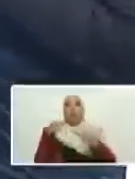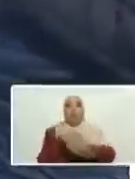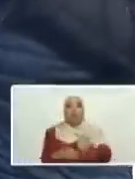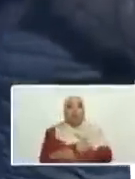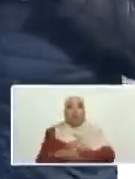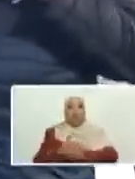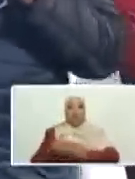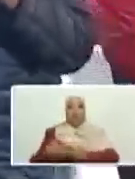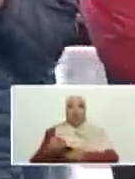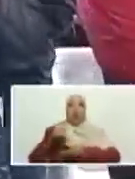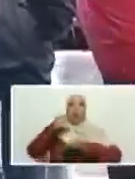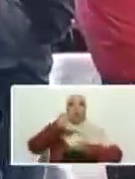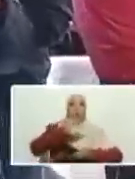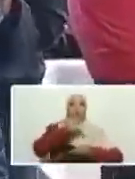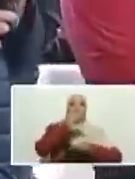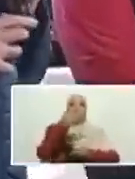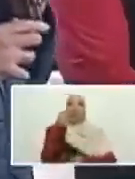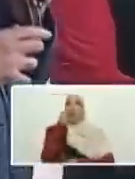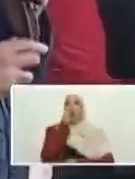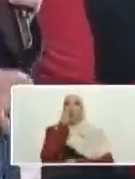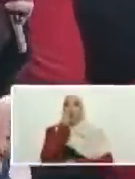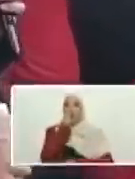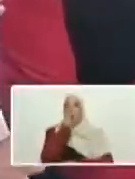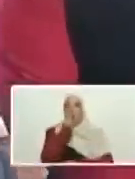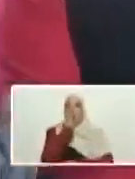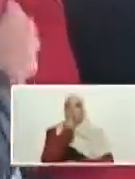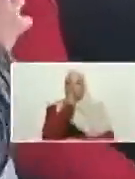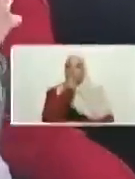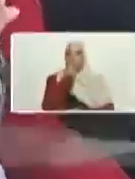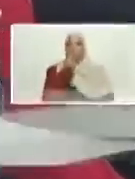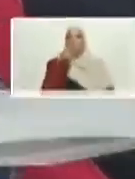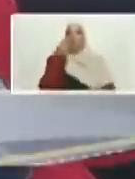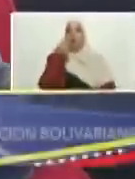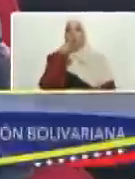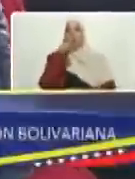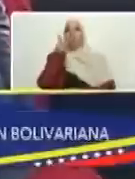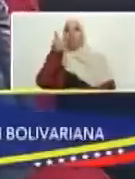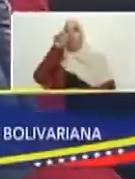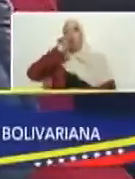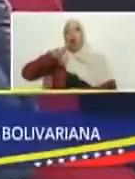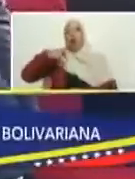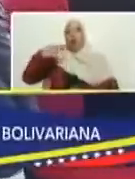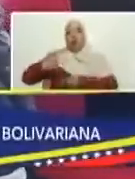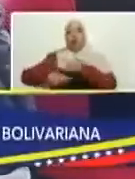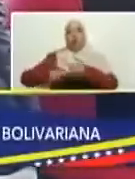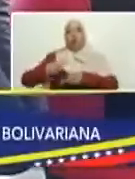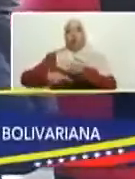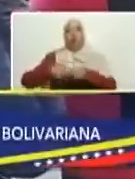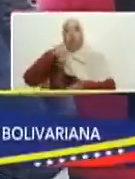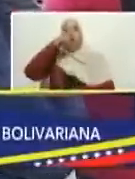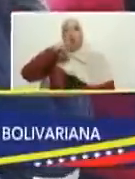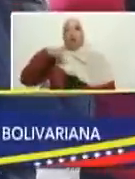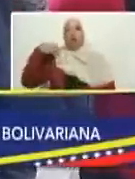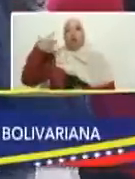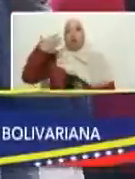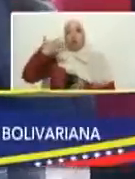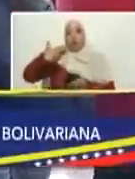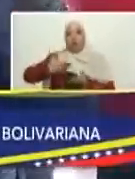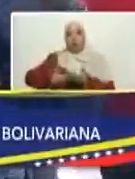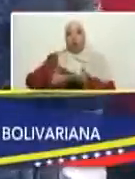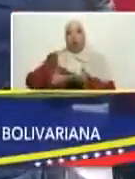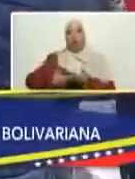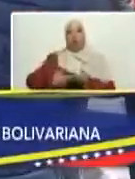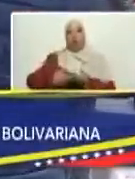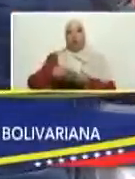473.320.000 toneladas de alimentos en estos 24 años de revolución, más una inversión en